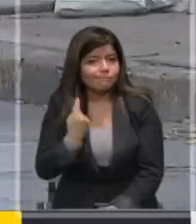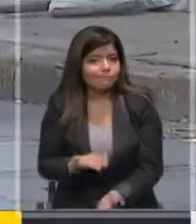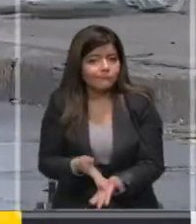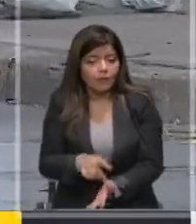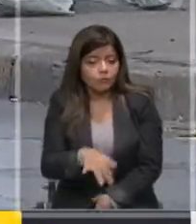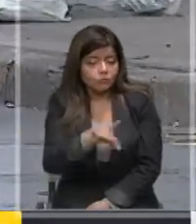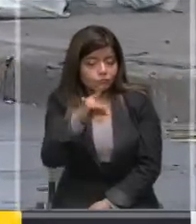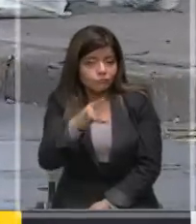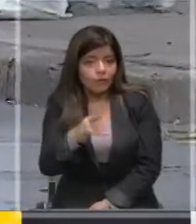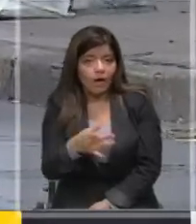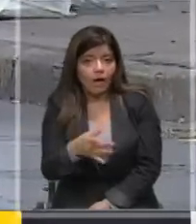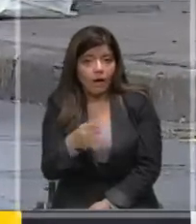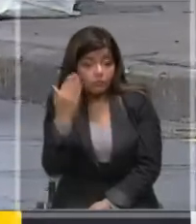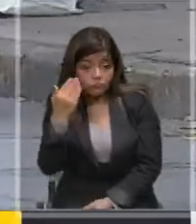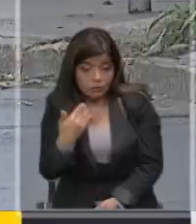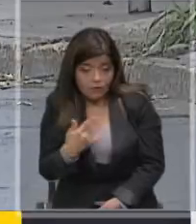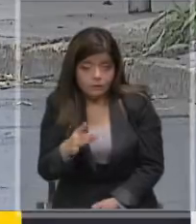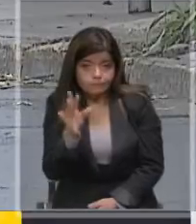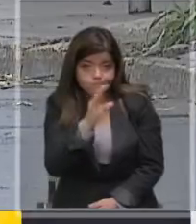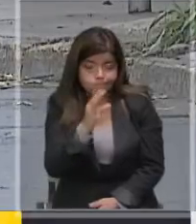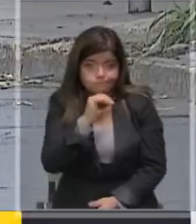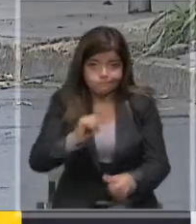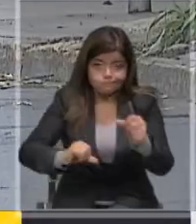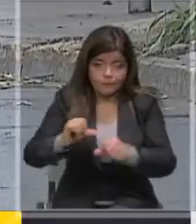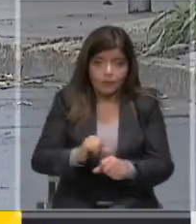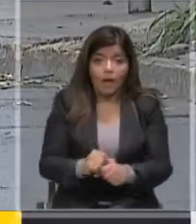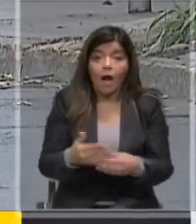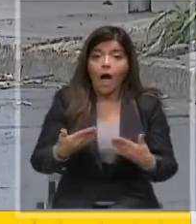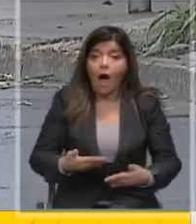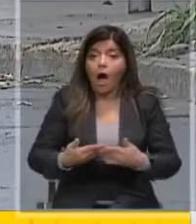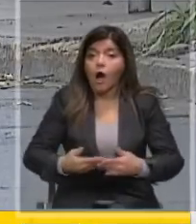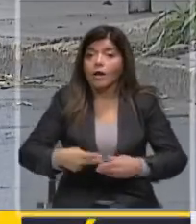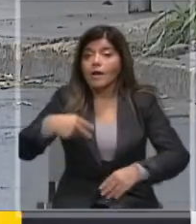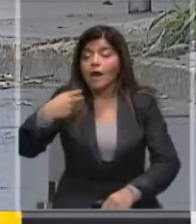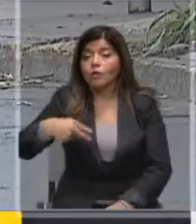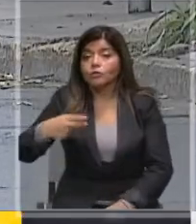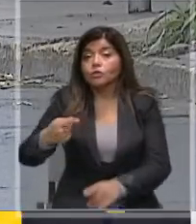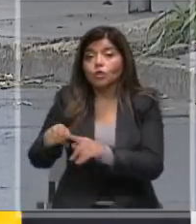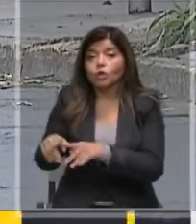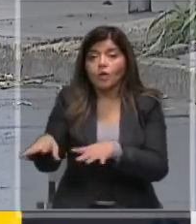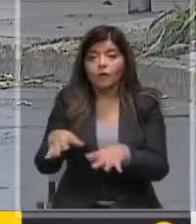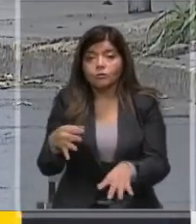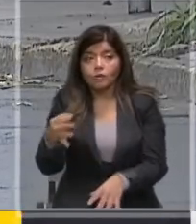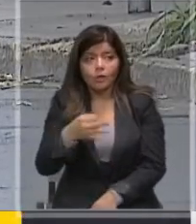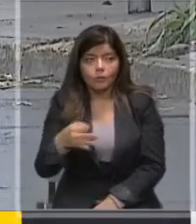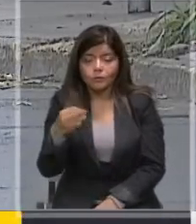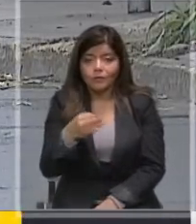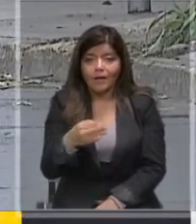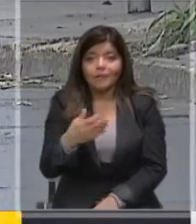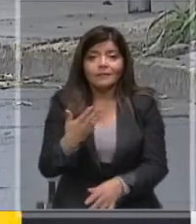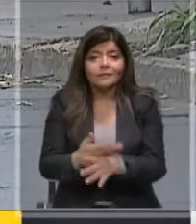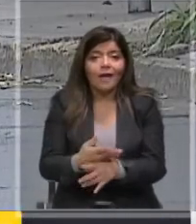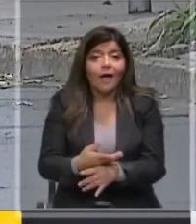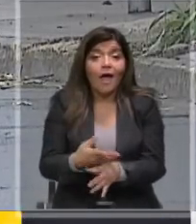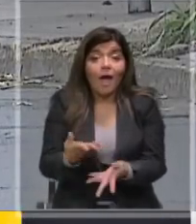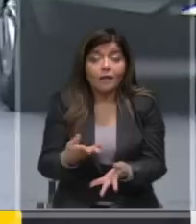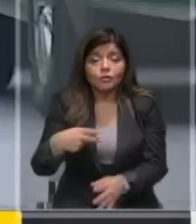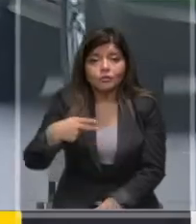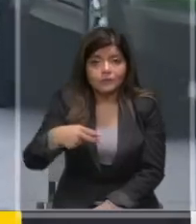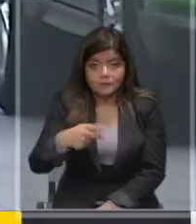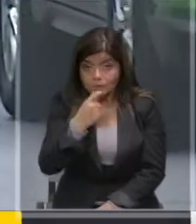atroz volvemos contigo Paula Palma porque en la actualización de esta noticia no tienes algo que contar Parece que ya hay algún tipo de Novedades